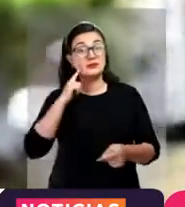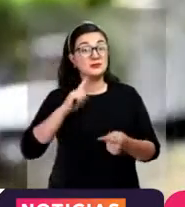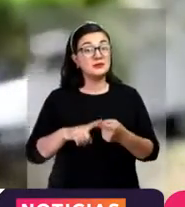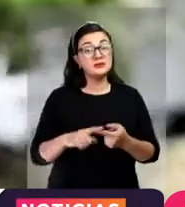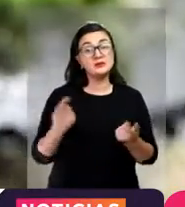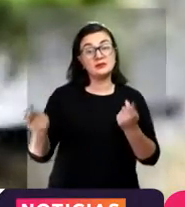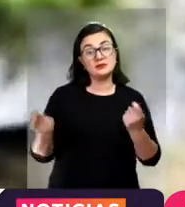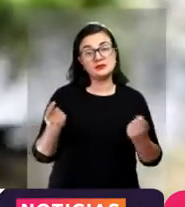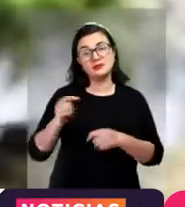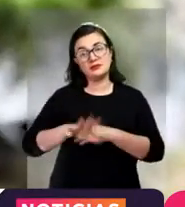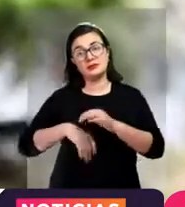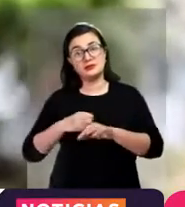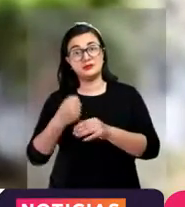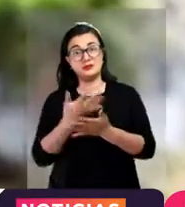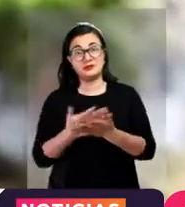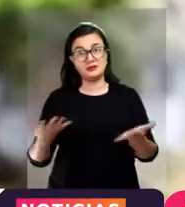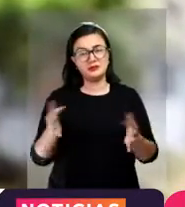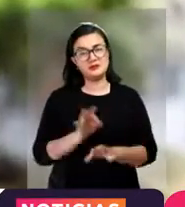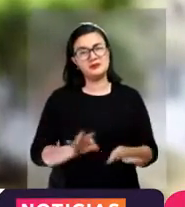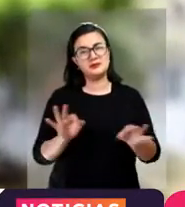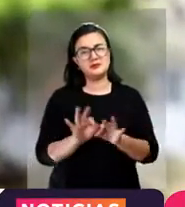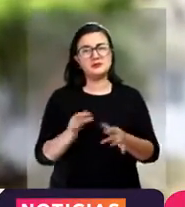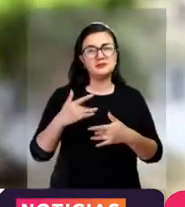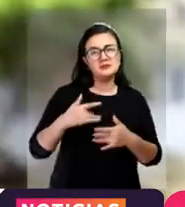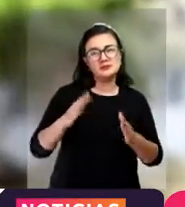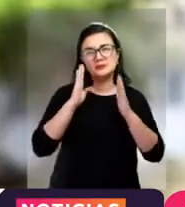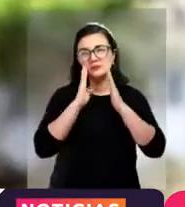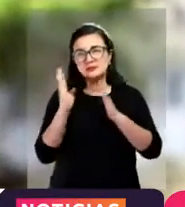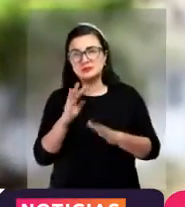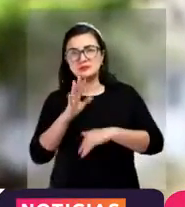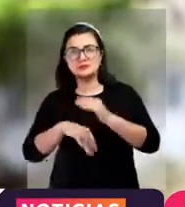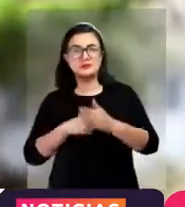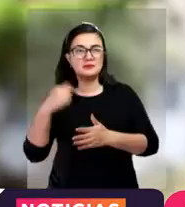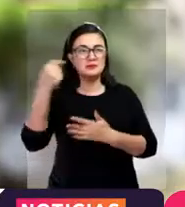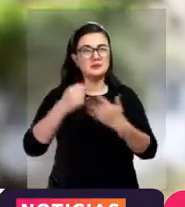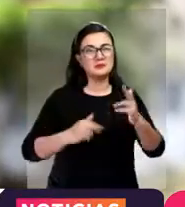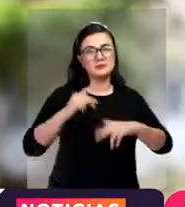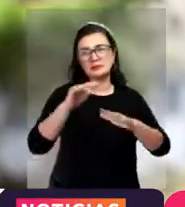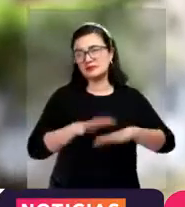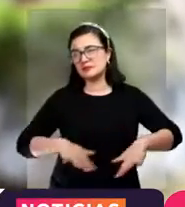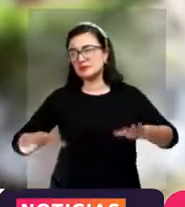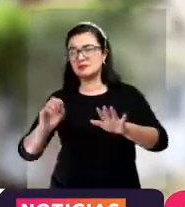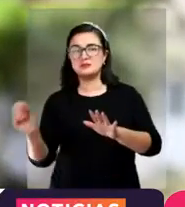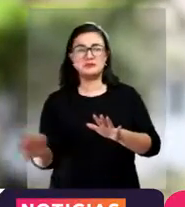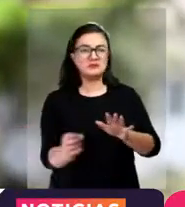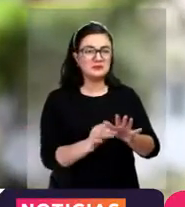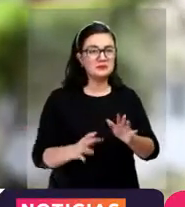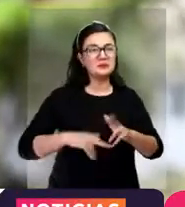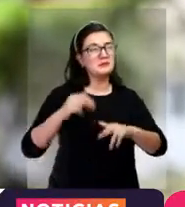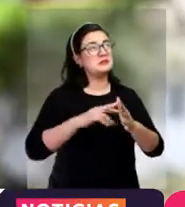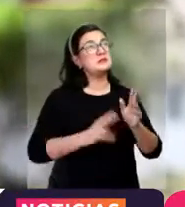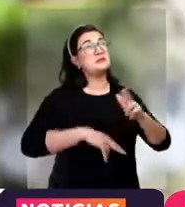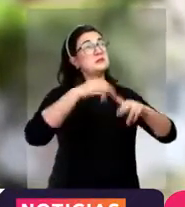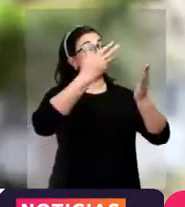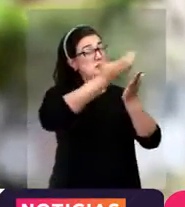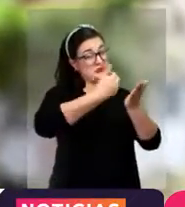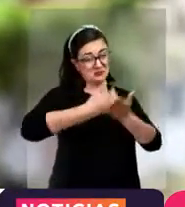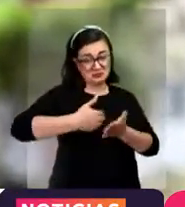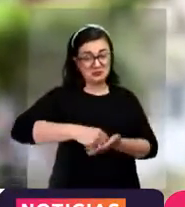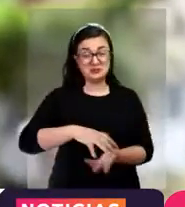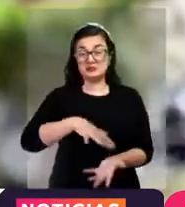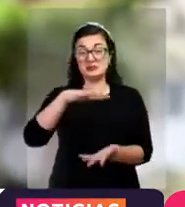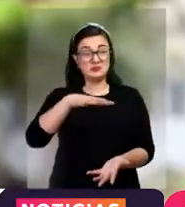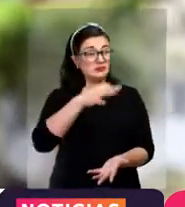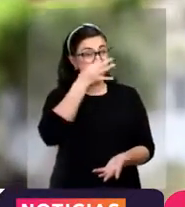de nuestros residuos, sino también con la disposición adecuada de los residuos de construcción y demolición si estamos haciendo alguna obra dentro de nuestra vivienda,